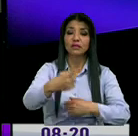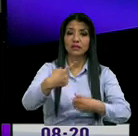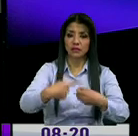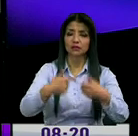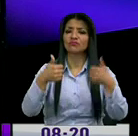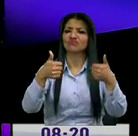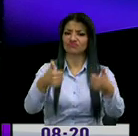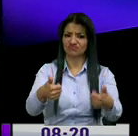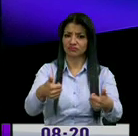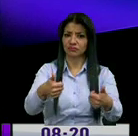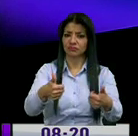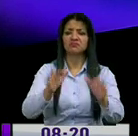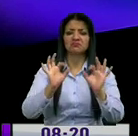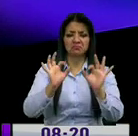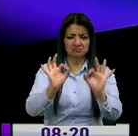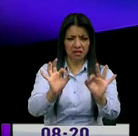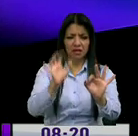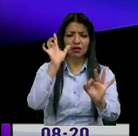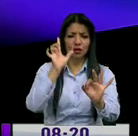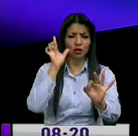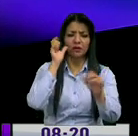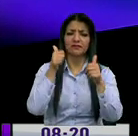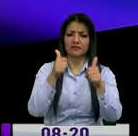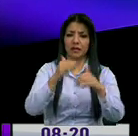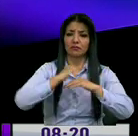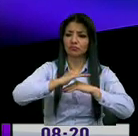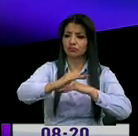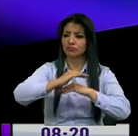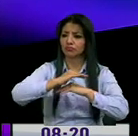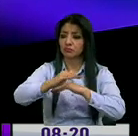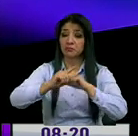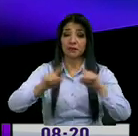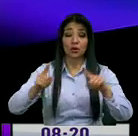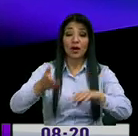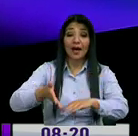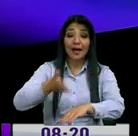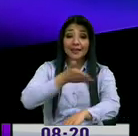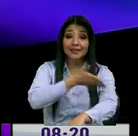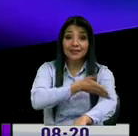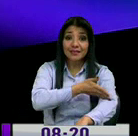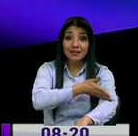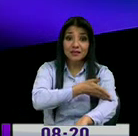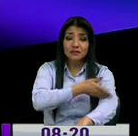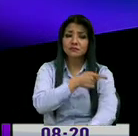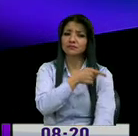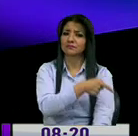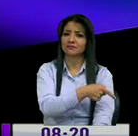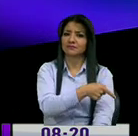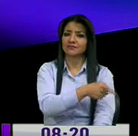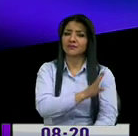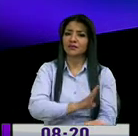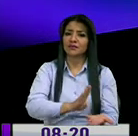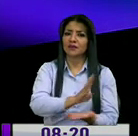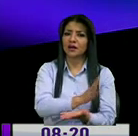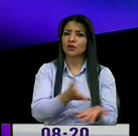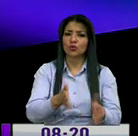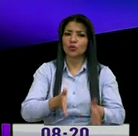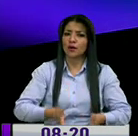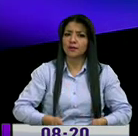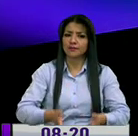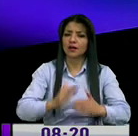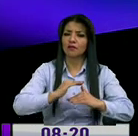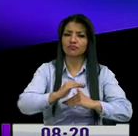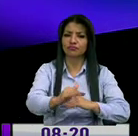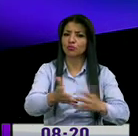ciudad es adecuado, es lógico, está bien. Pero antes de repavimentar la ciudad, alcalde, preocúpese de estos barrios, de estas